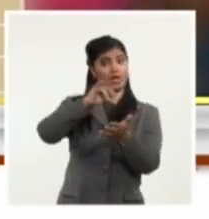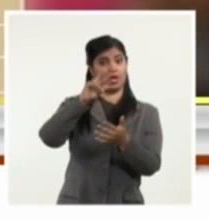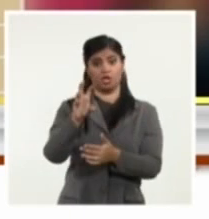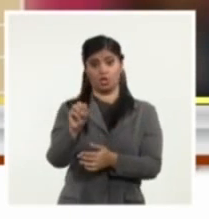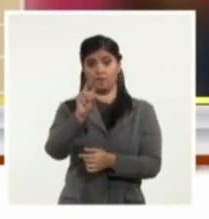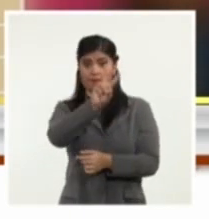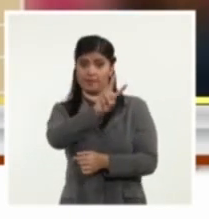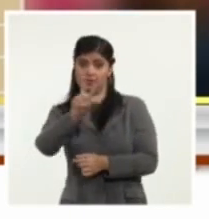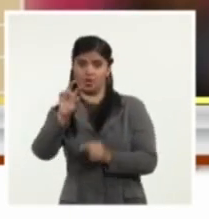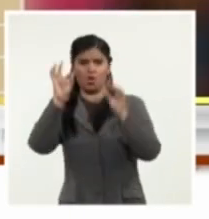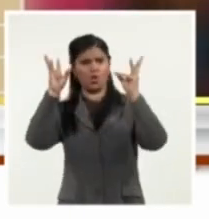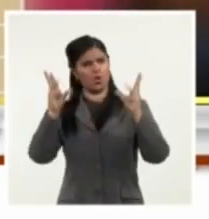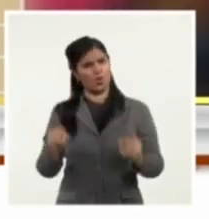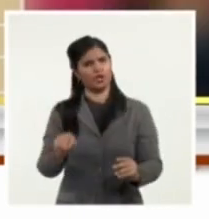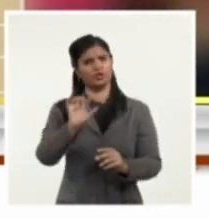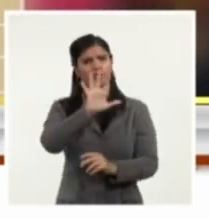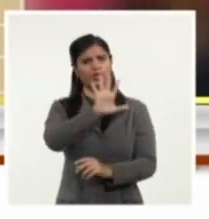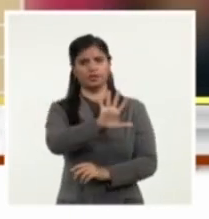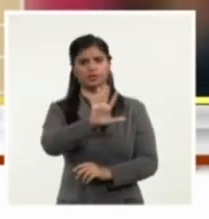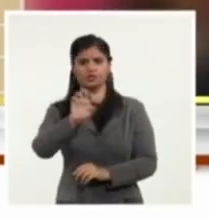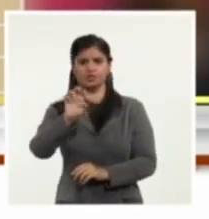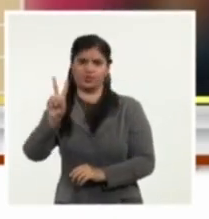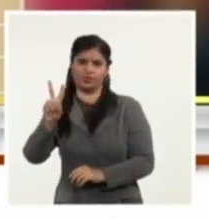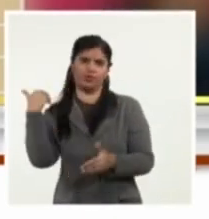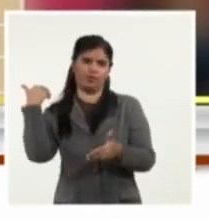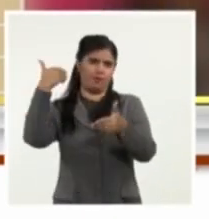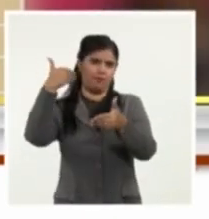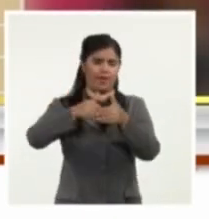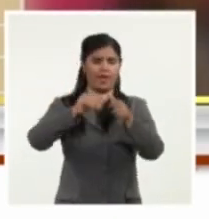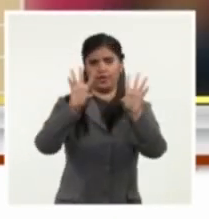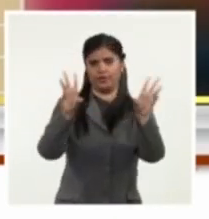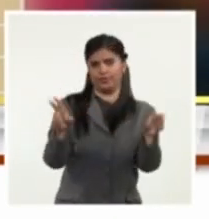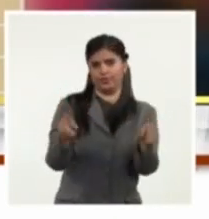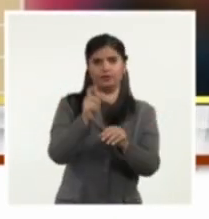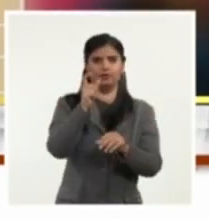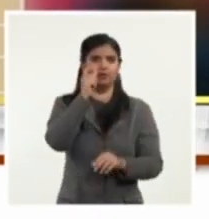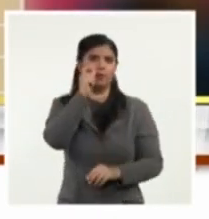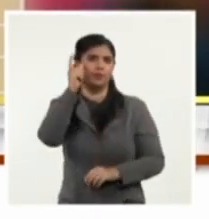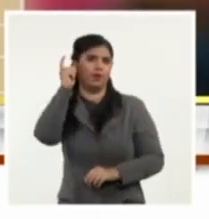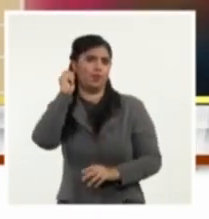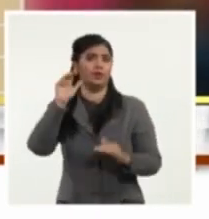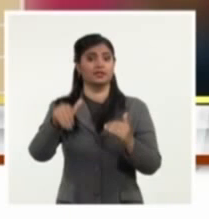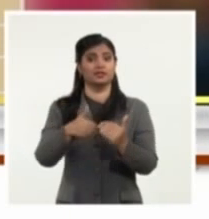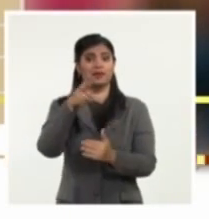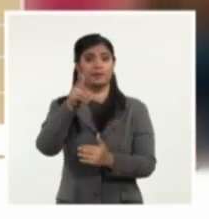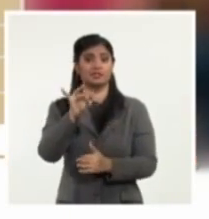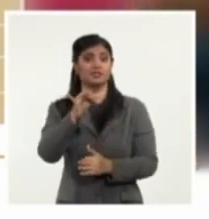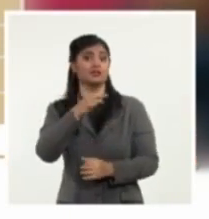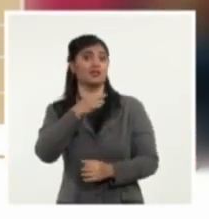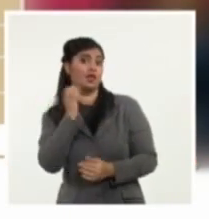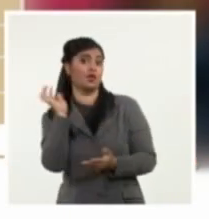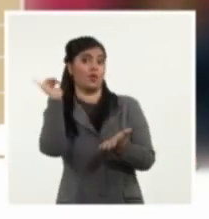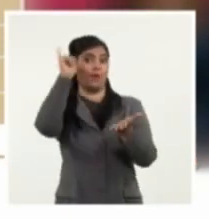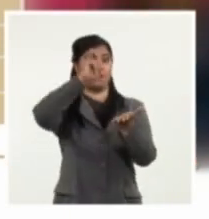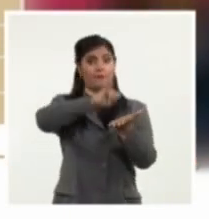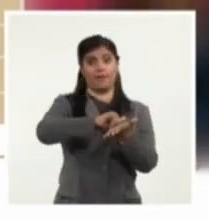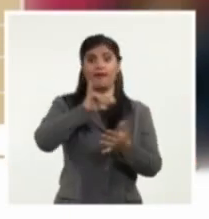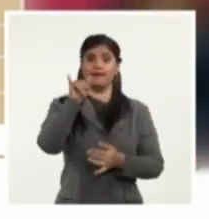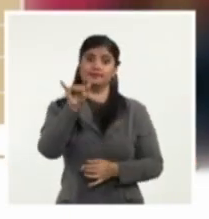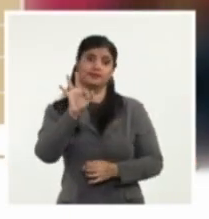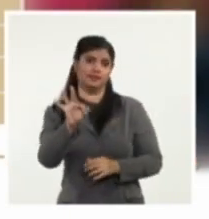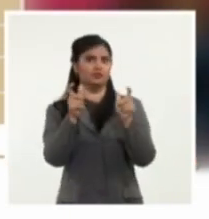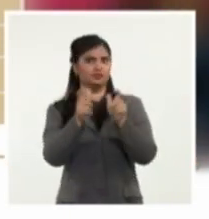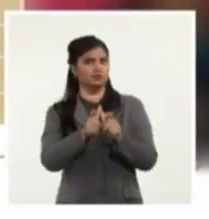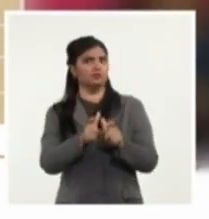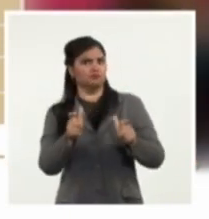ya 552 médicas, médicos cubanos, y el 27 de enero pasado llegaron 68 más.